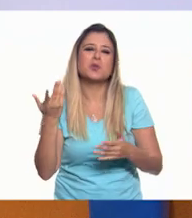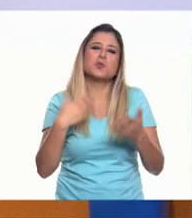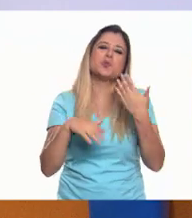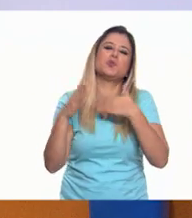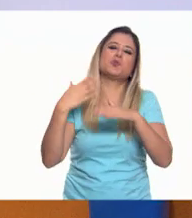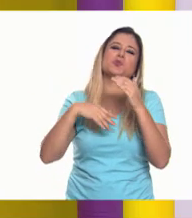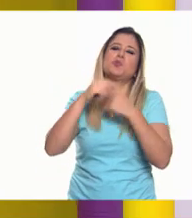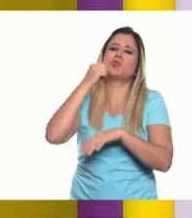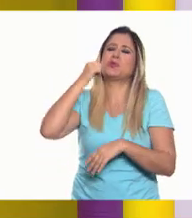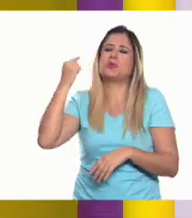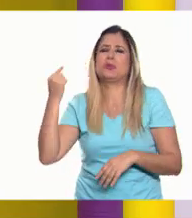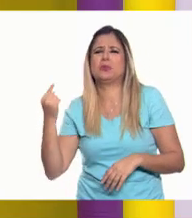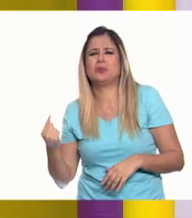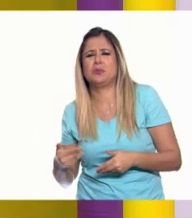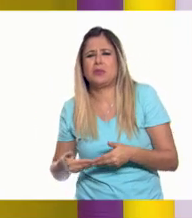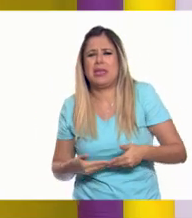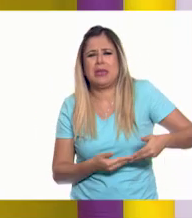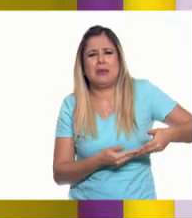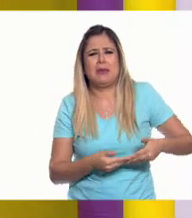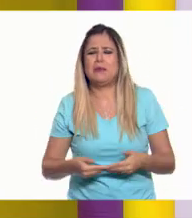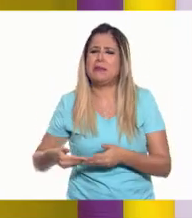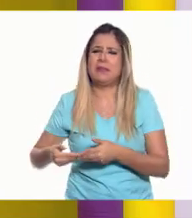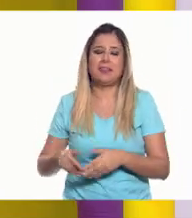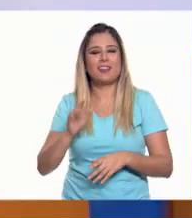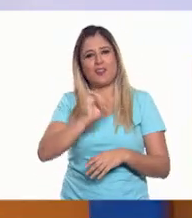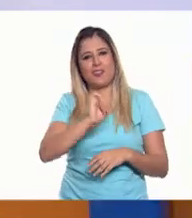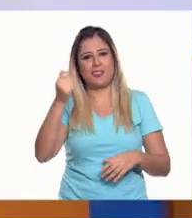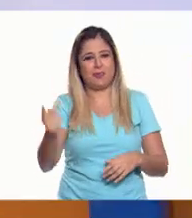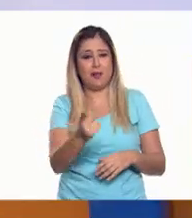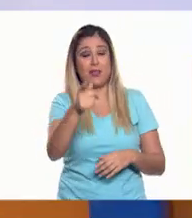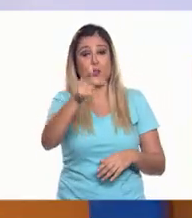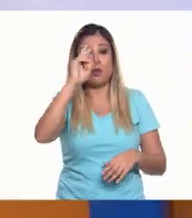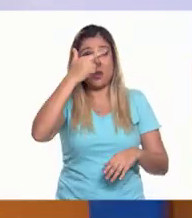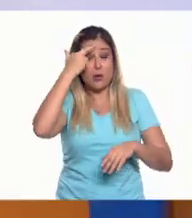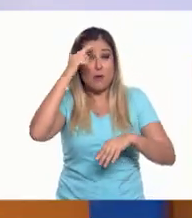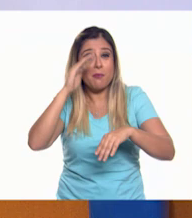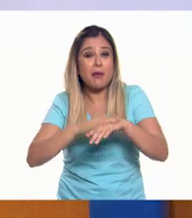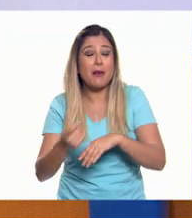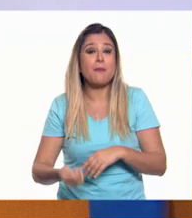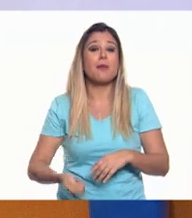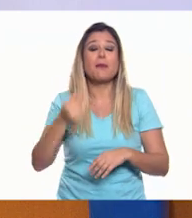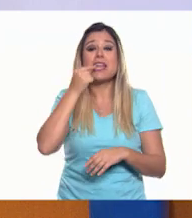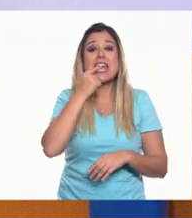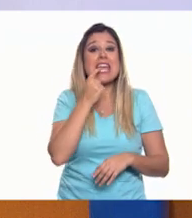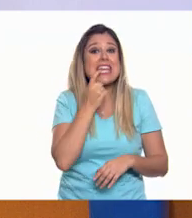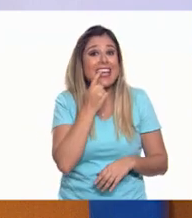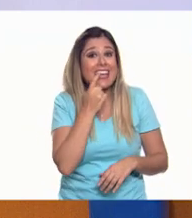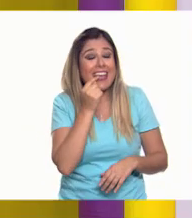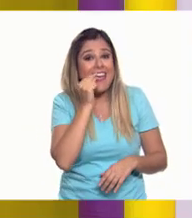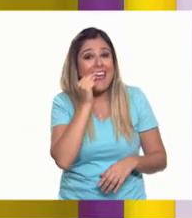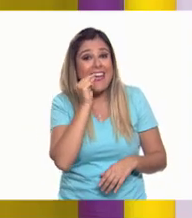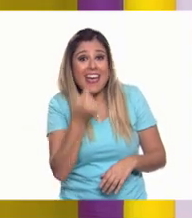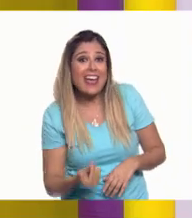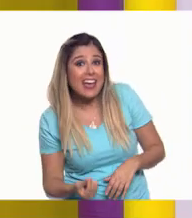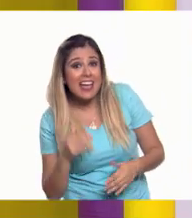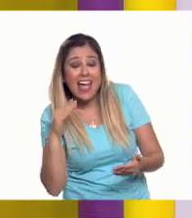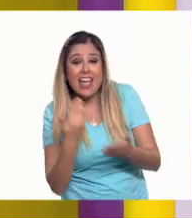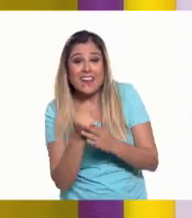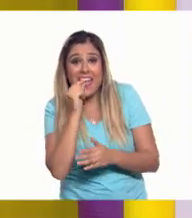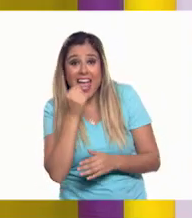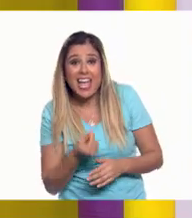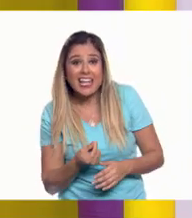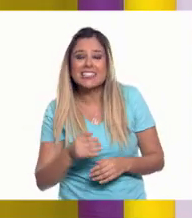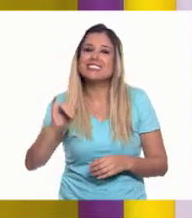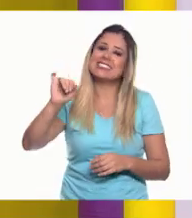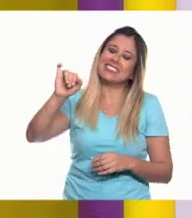¿verdad? Pero muy pequeños, uh-huh. sí. Pero a ver, tengo otra pregunta. ¿Recuerdan uh-huh. cuando se les cayó su primer diente? ¿Sí? Sí,